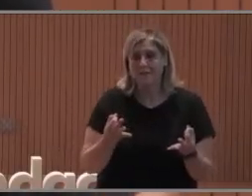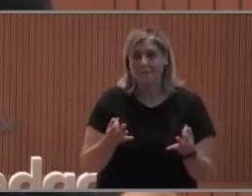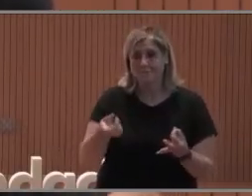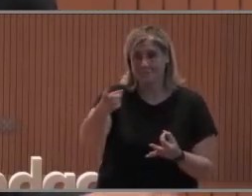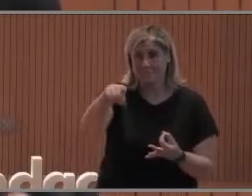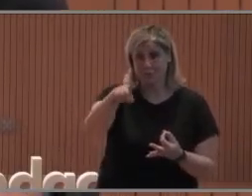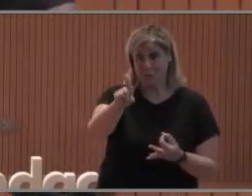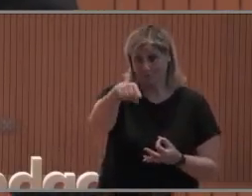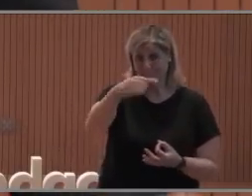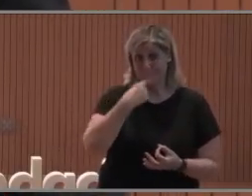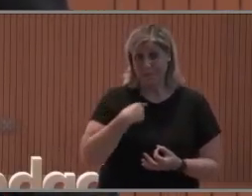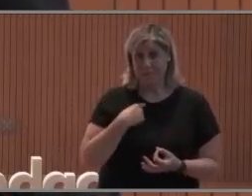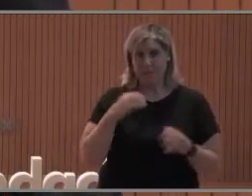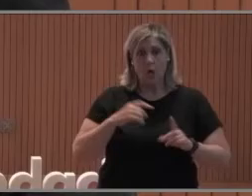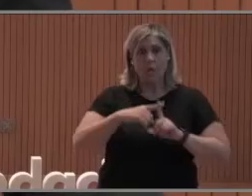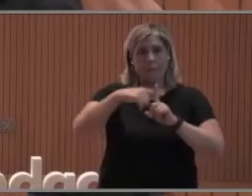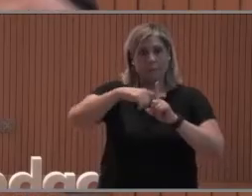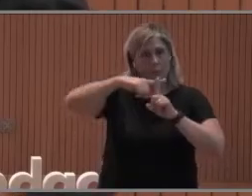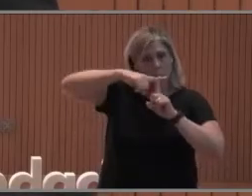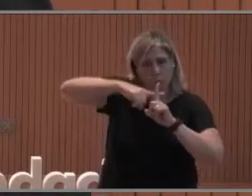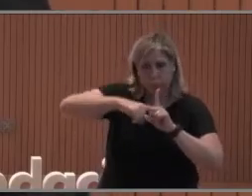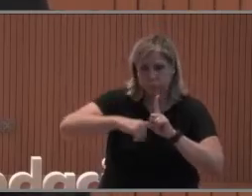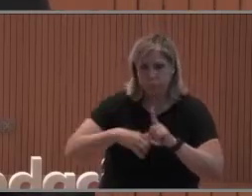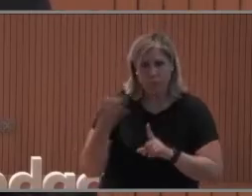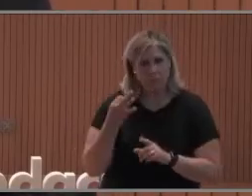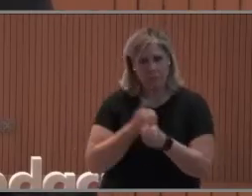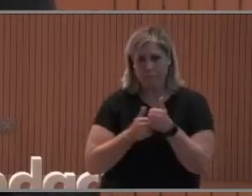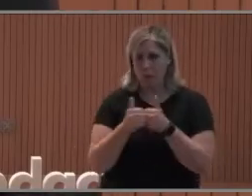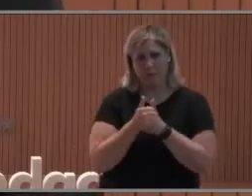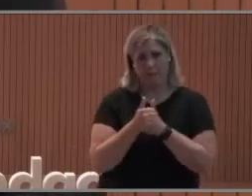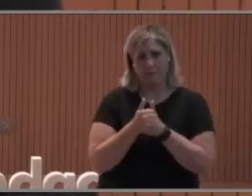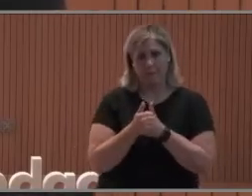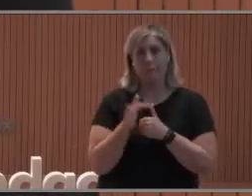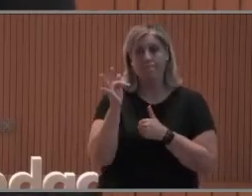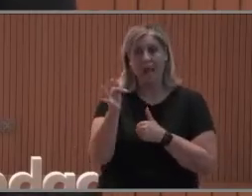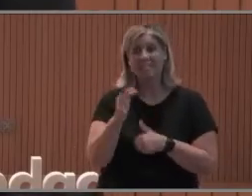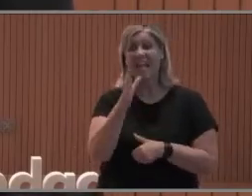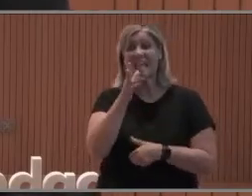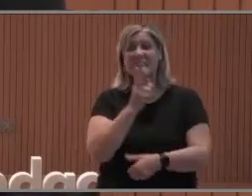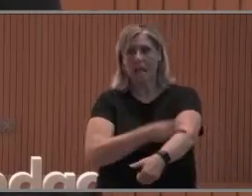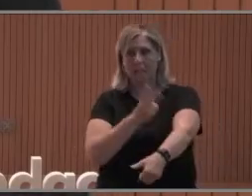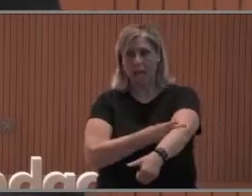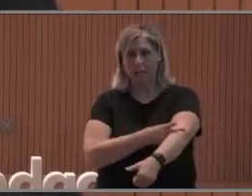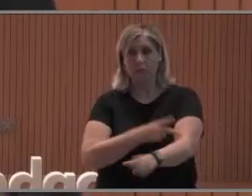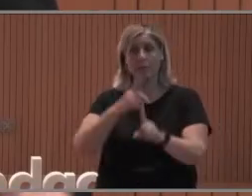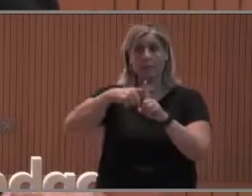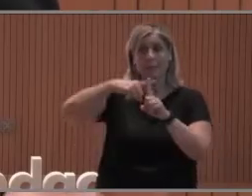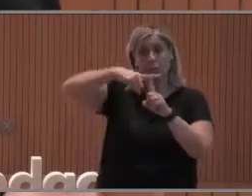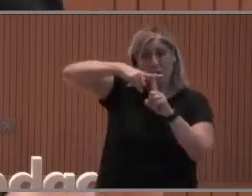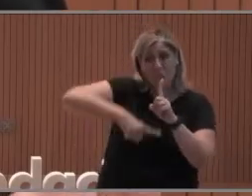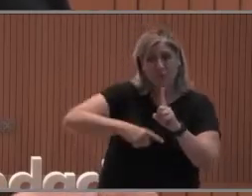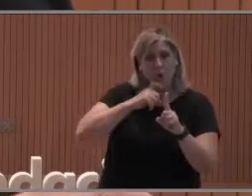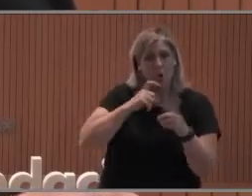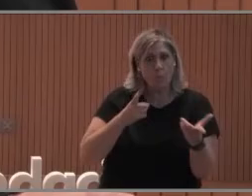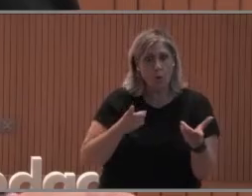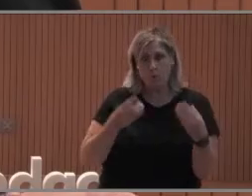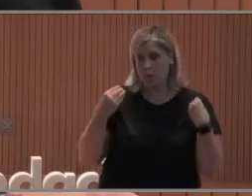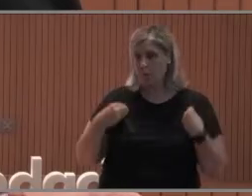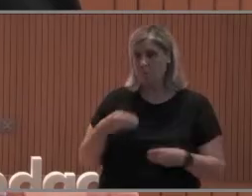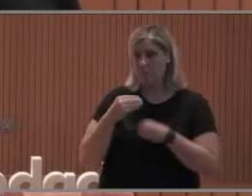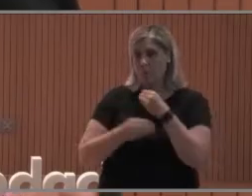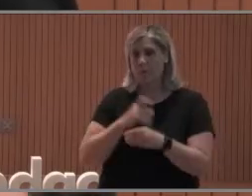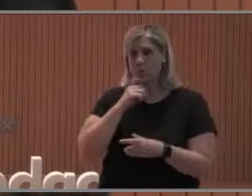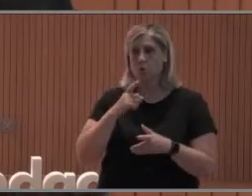ustedes me lo van a decir, bajarle la temperatura e hidratarlo. ¿Cómo podemos bajar la temperatura? Pues básicamente lo que hacemos son